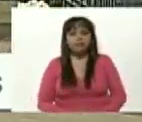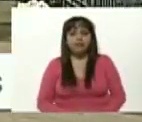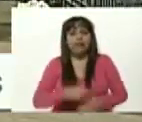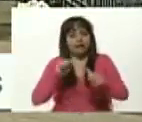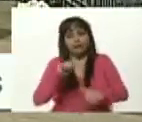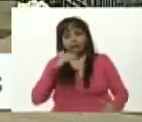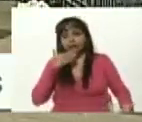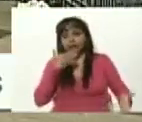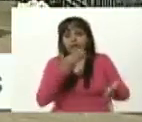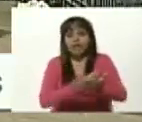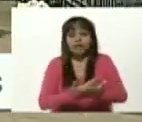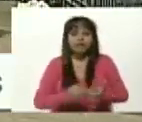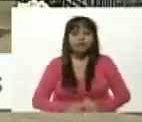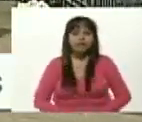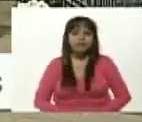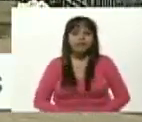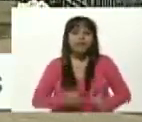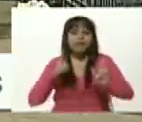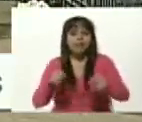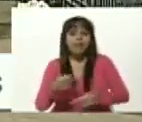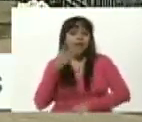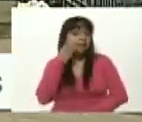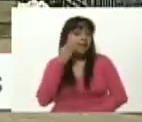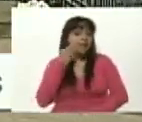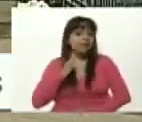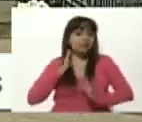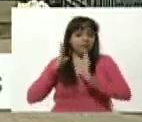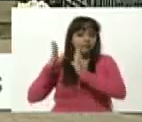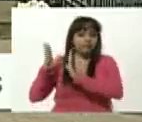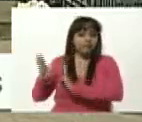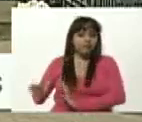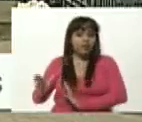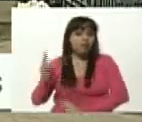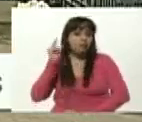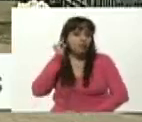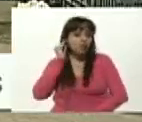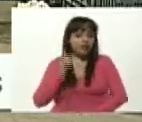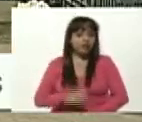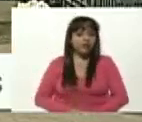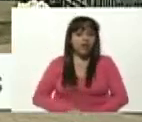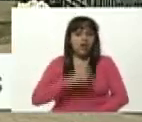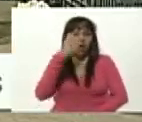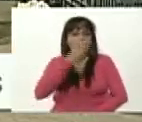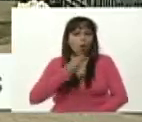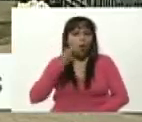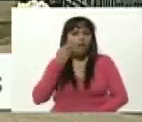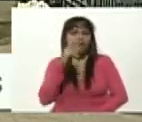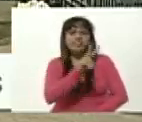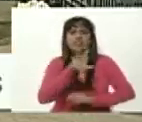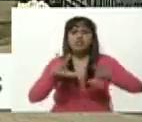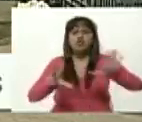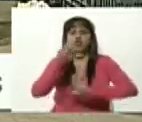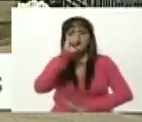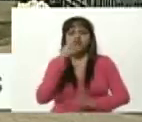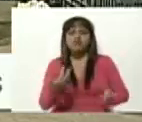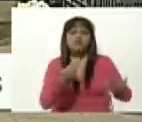Luis, pero también tenemos una experiencia, la experiencia de Casandra, joven de 28 años, quien es la